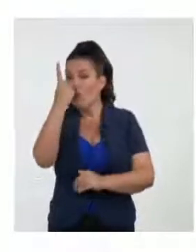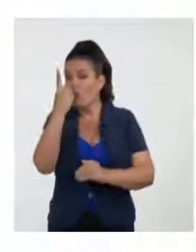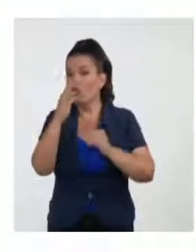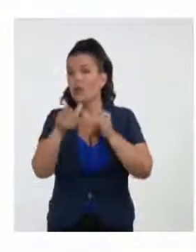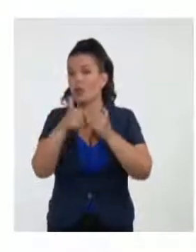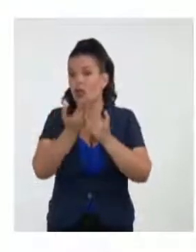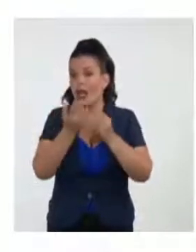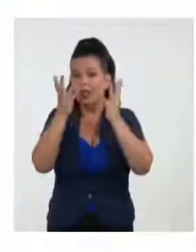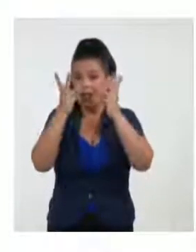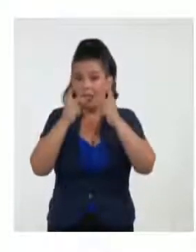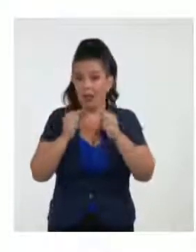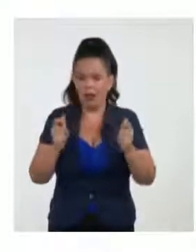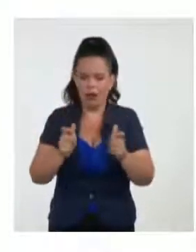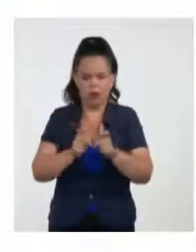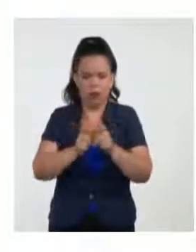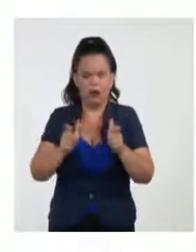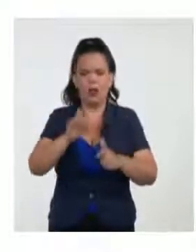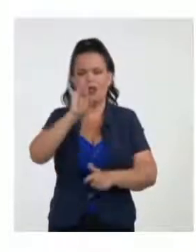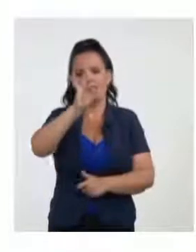cifra de